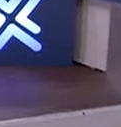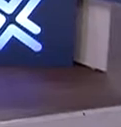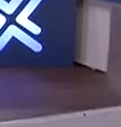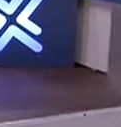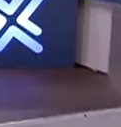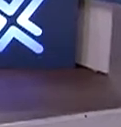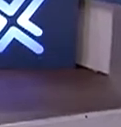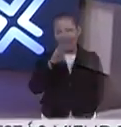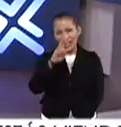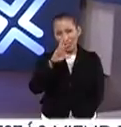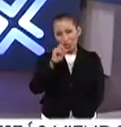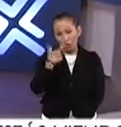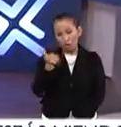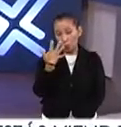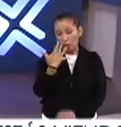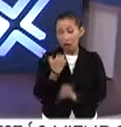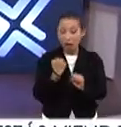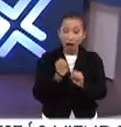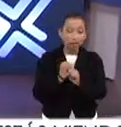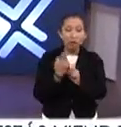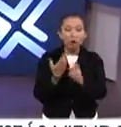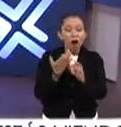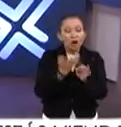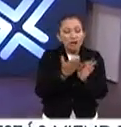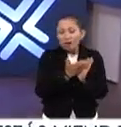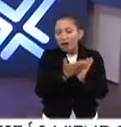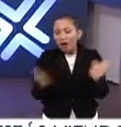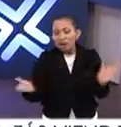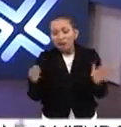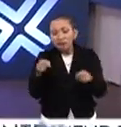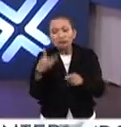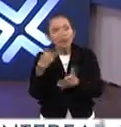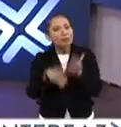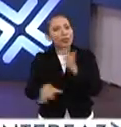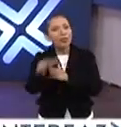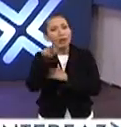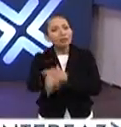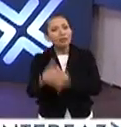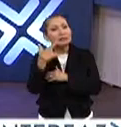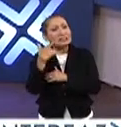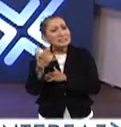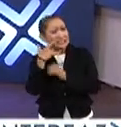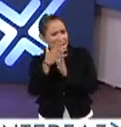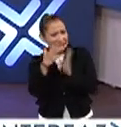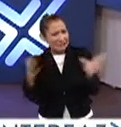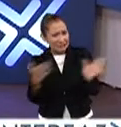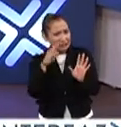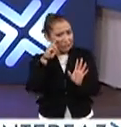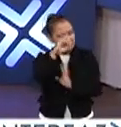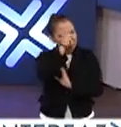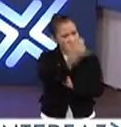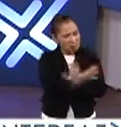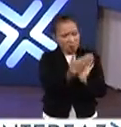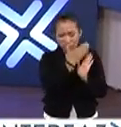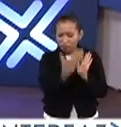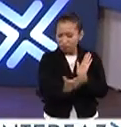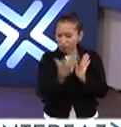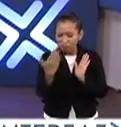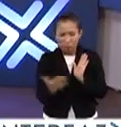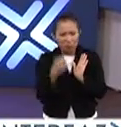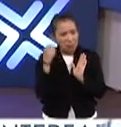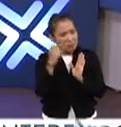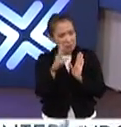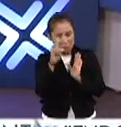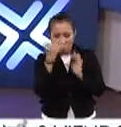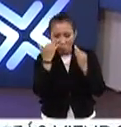Bueno, don Alejandro, 50 años. ¿Dónde estamos ahora en estos momentos? 2018, un gran esfuerzo, ya lo veíamos en las imágenes, han sido